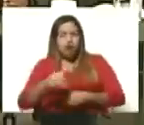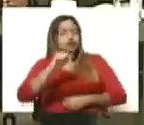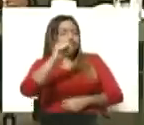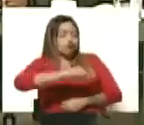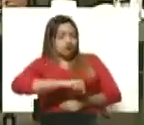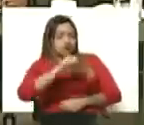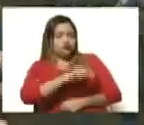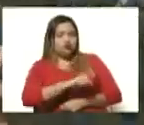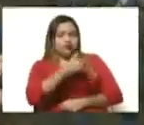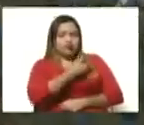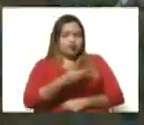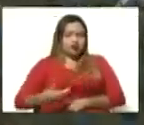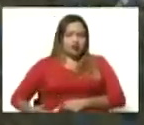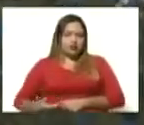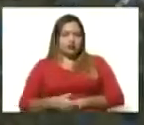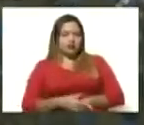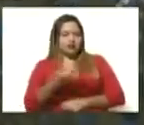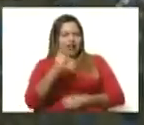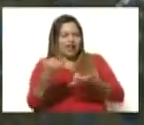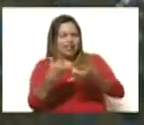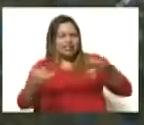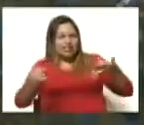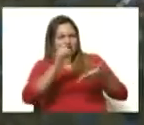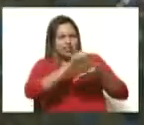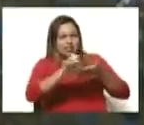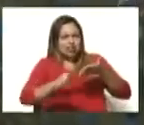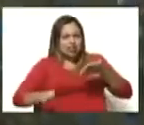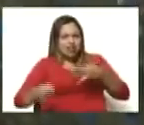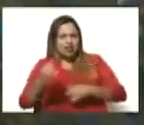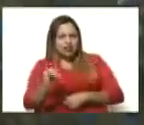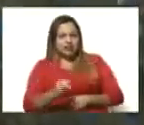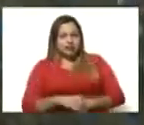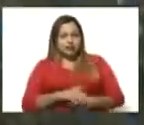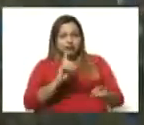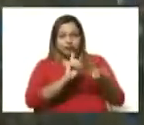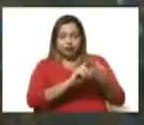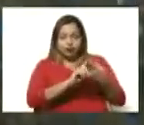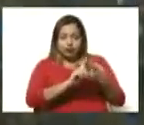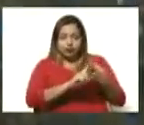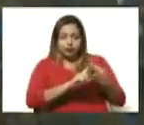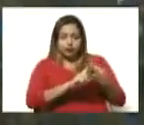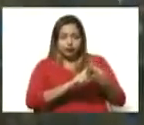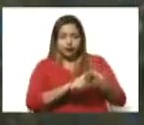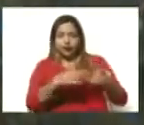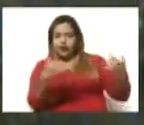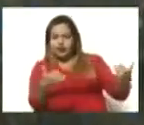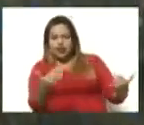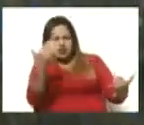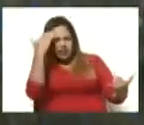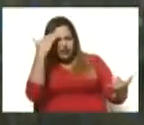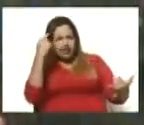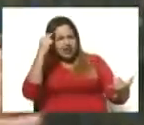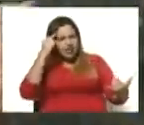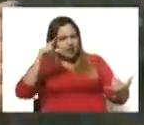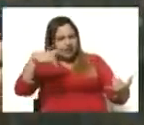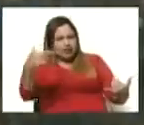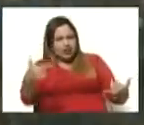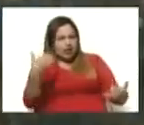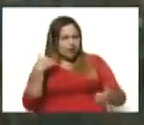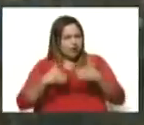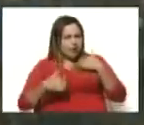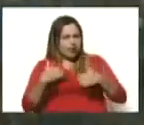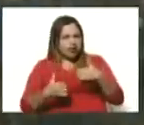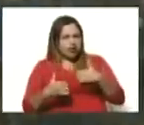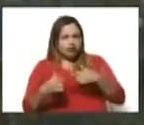correcto, presidente. Y hay unas líneas estratégicas que se tienen en este momento. Primero es ya definir el día de mañana, el día miércoles,